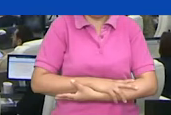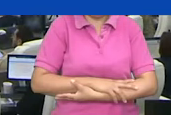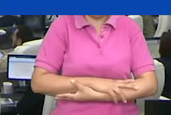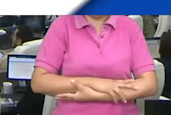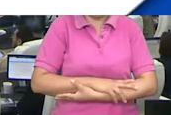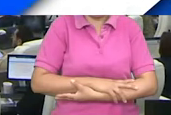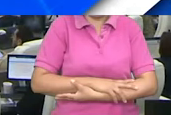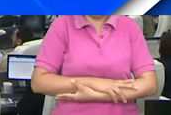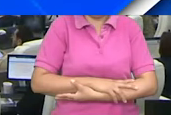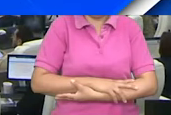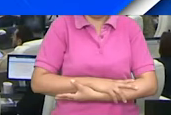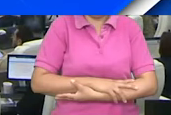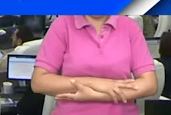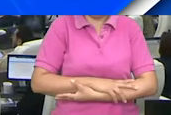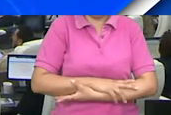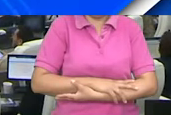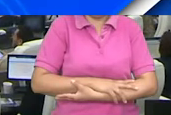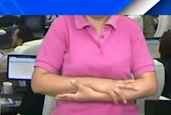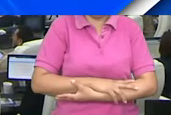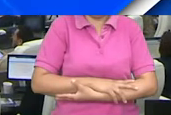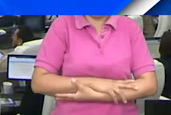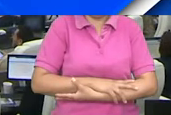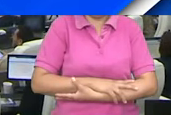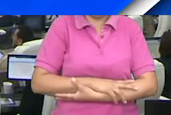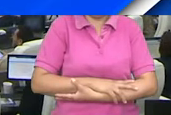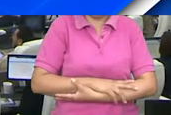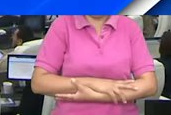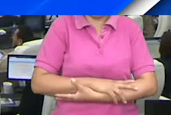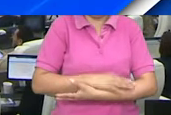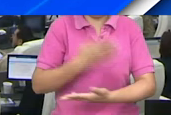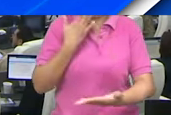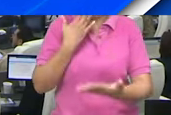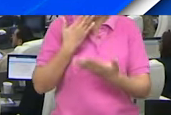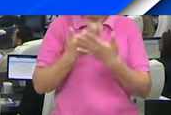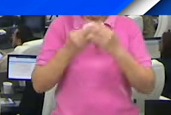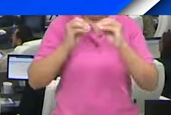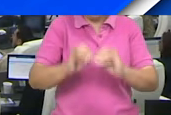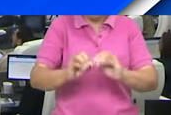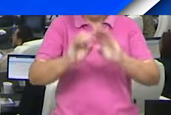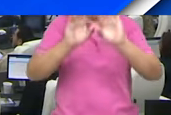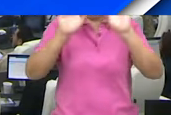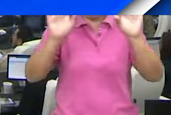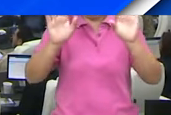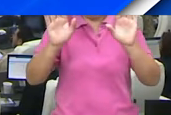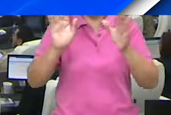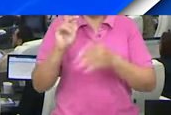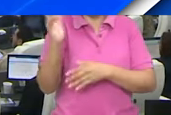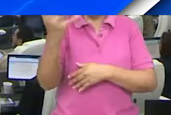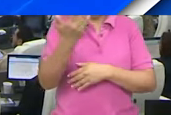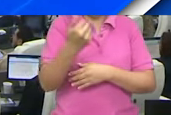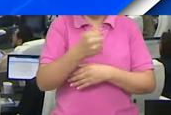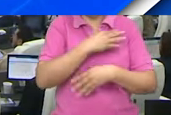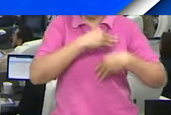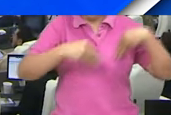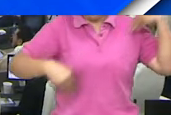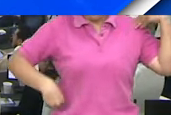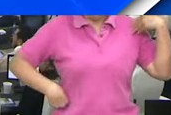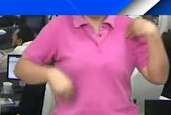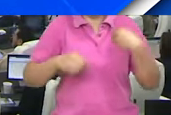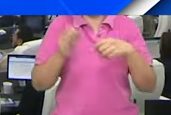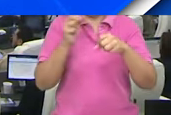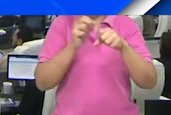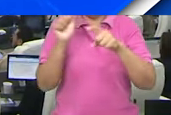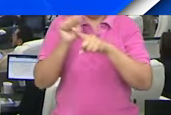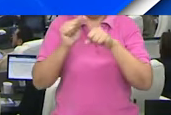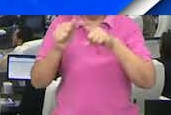La Contraloría General de la República presentó ante la Asamblea Nacional el informe de gestión anual